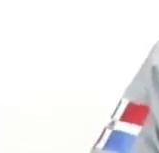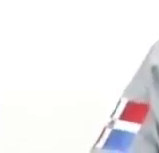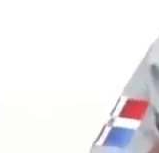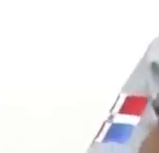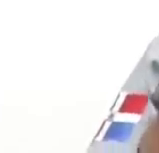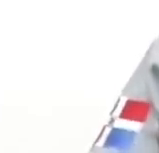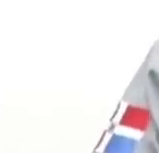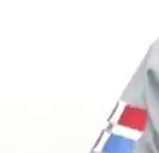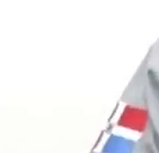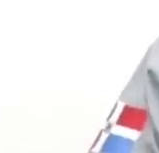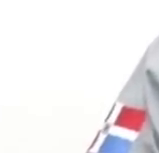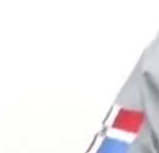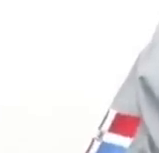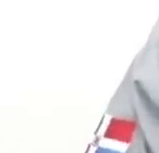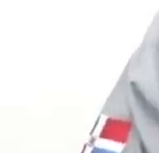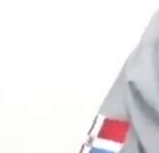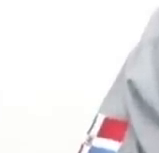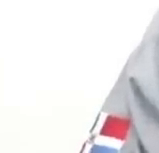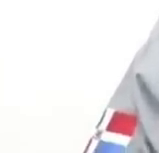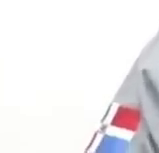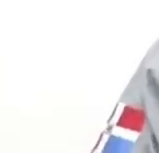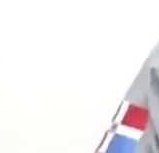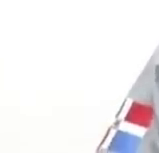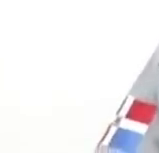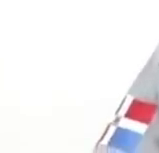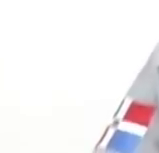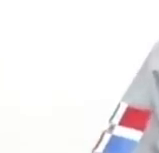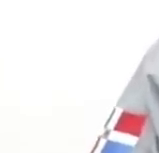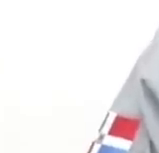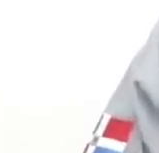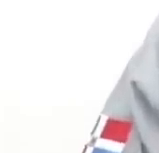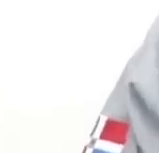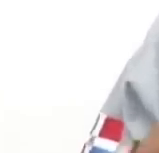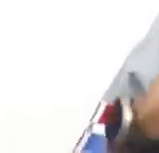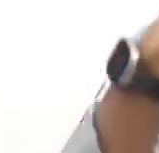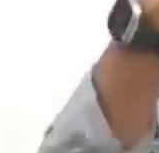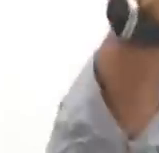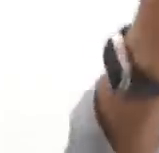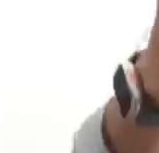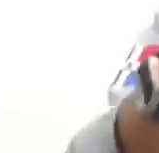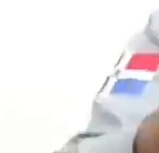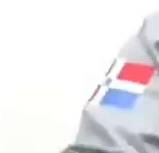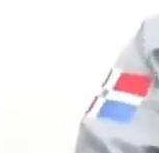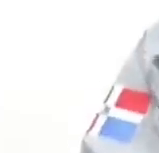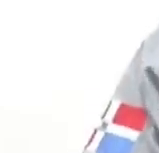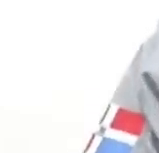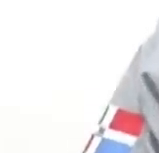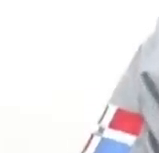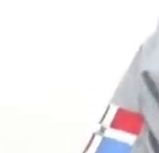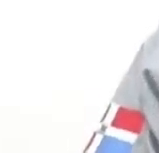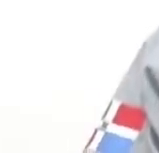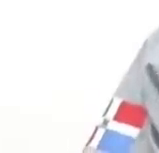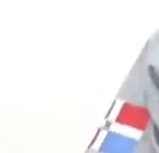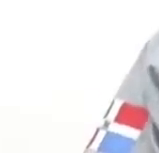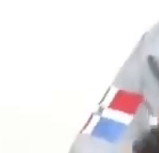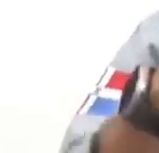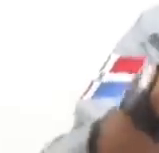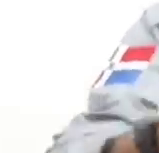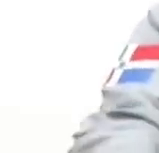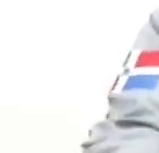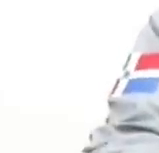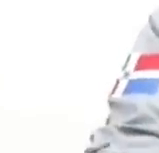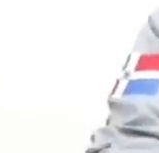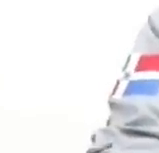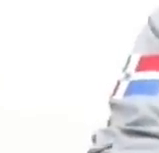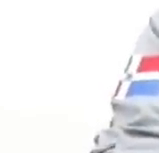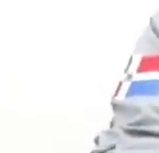que la naturaleza tiene una dinámica y que nosotros los seres humanos somos los que hemos ido agrediendo esa dinámica. Y